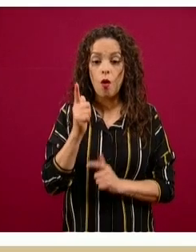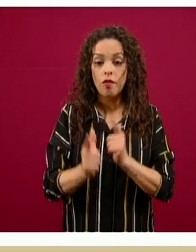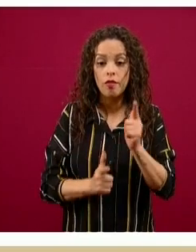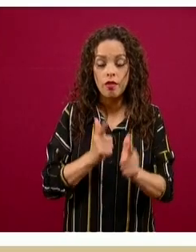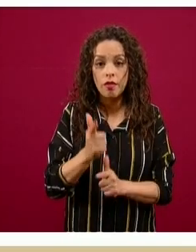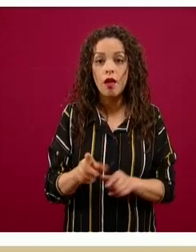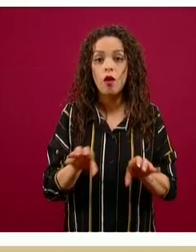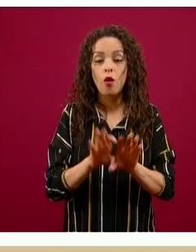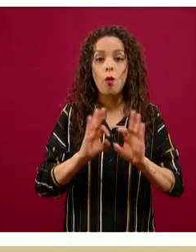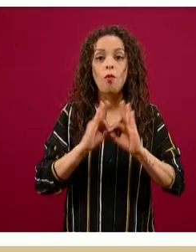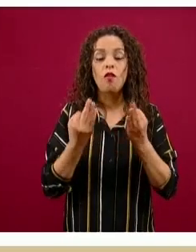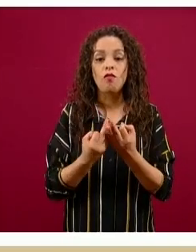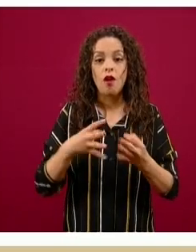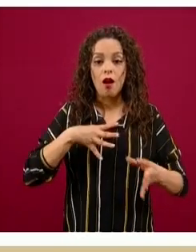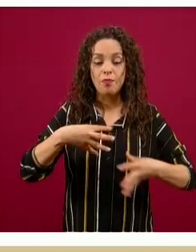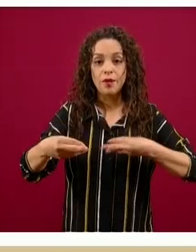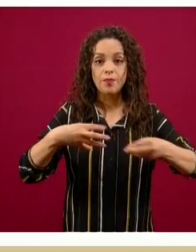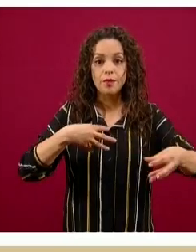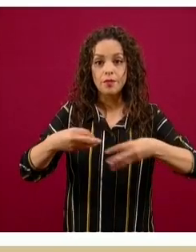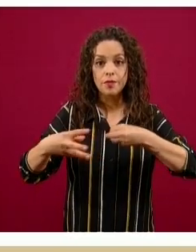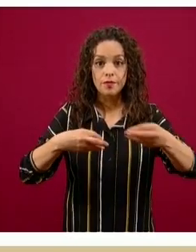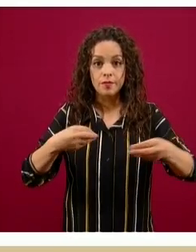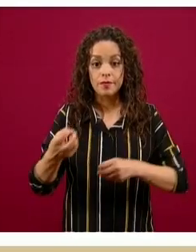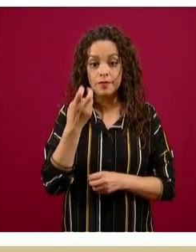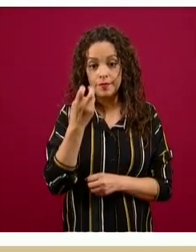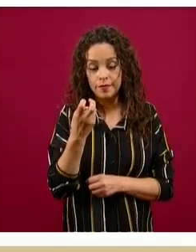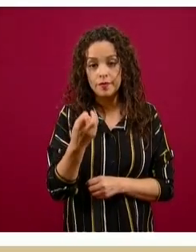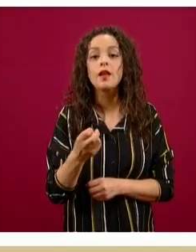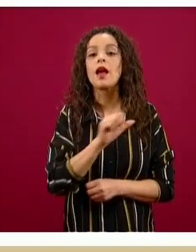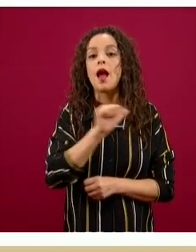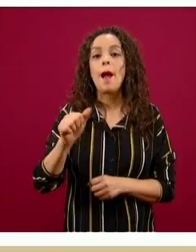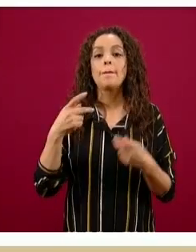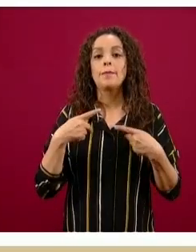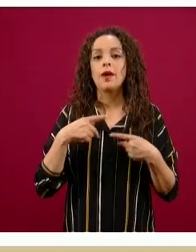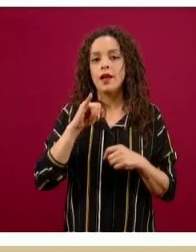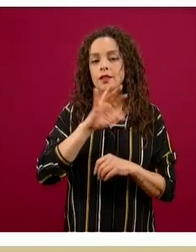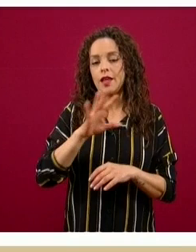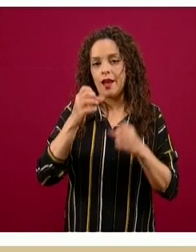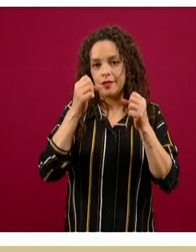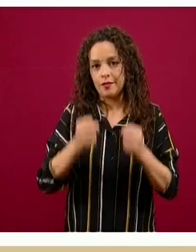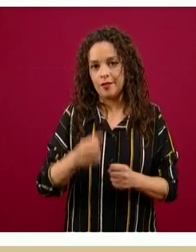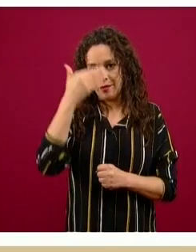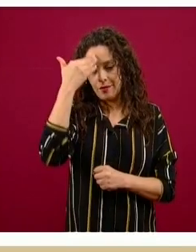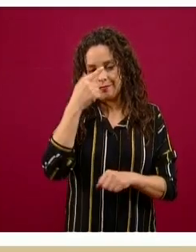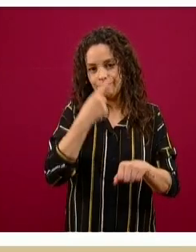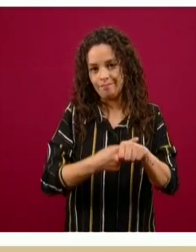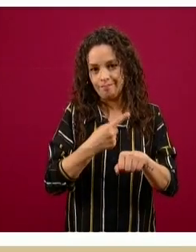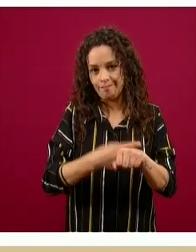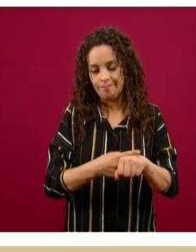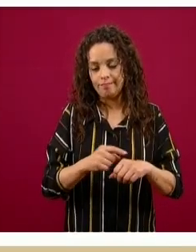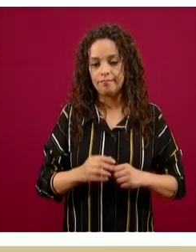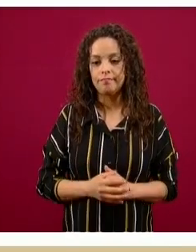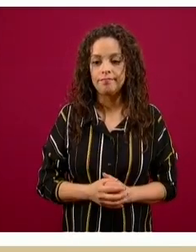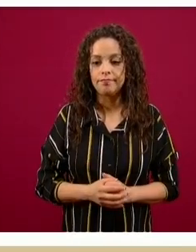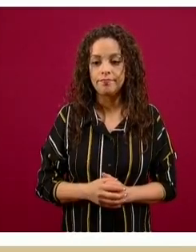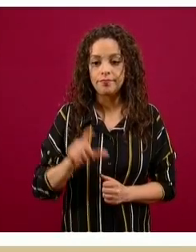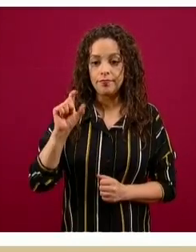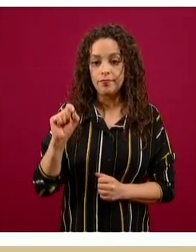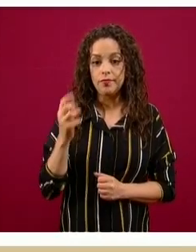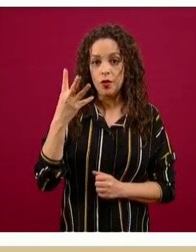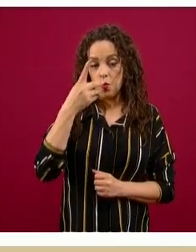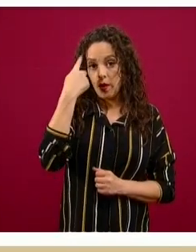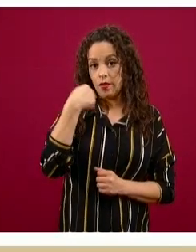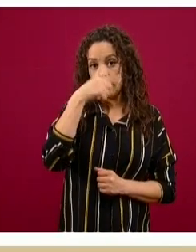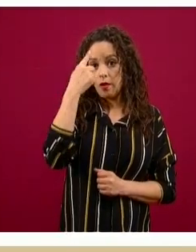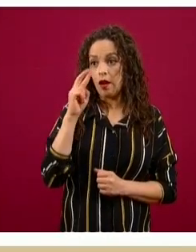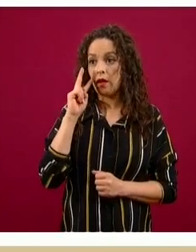transmisión en relación justo a los casos confirmados, y vemos que el incremento en las últimas 24 horas fue de